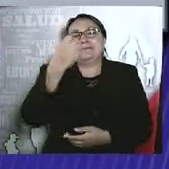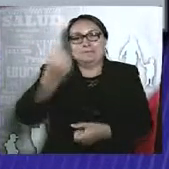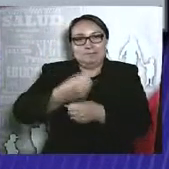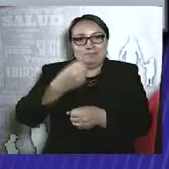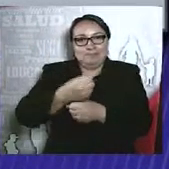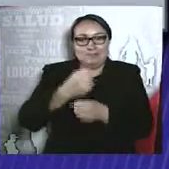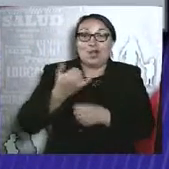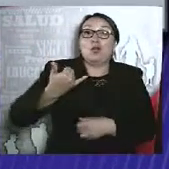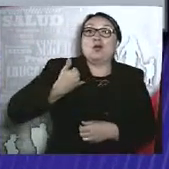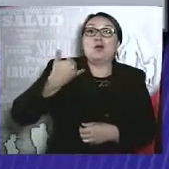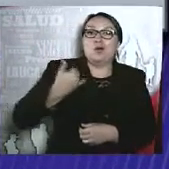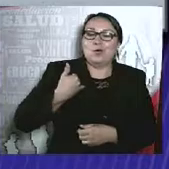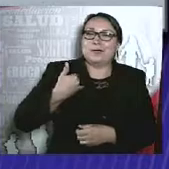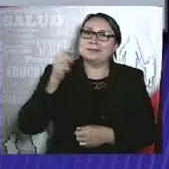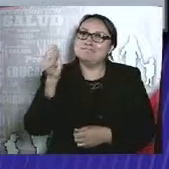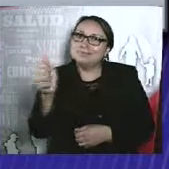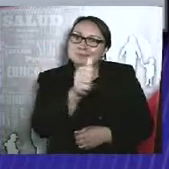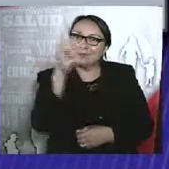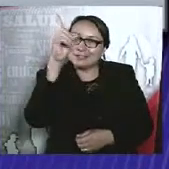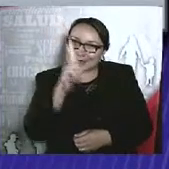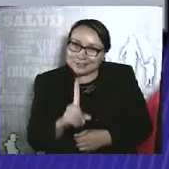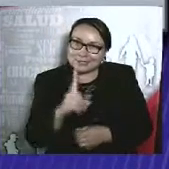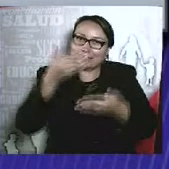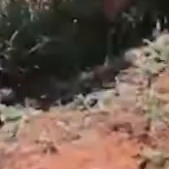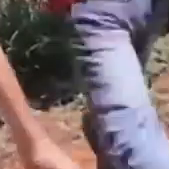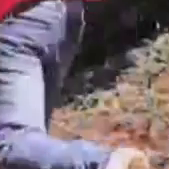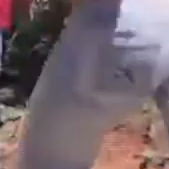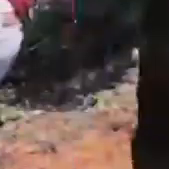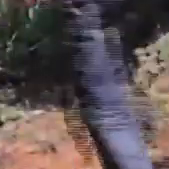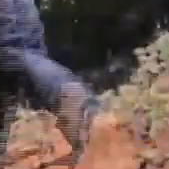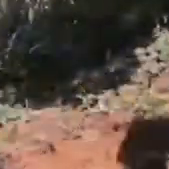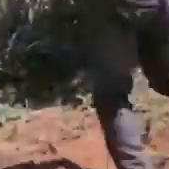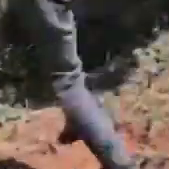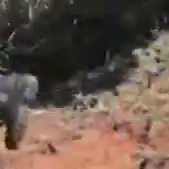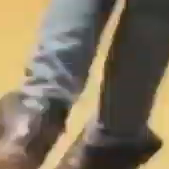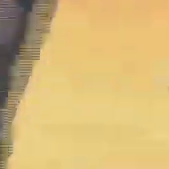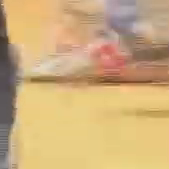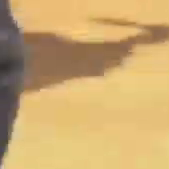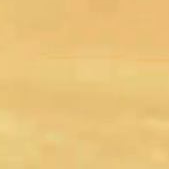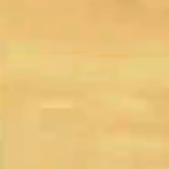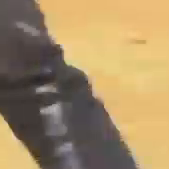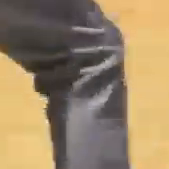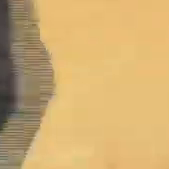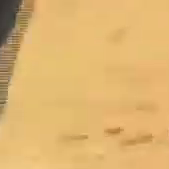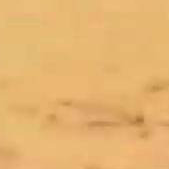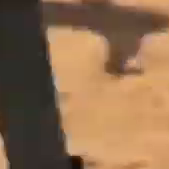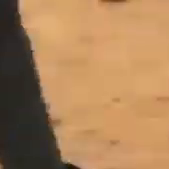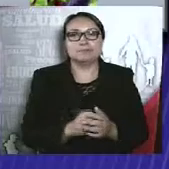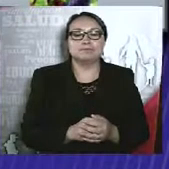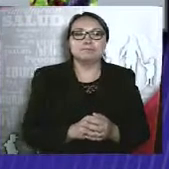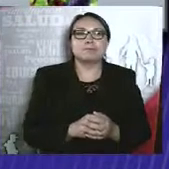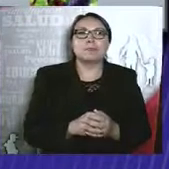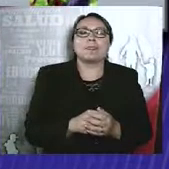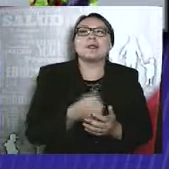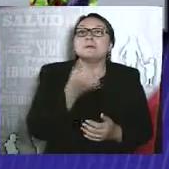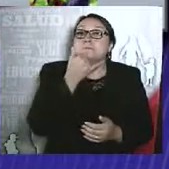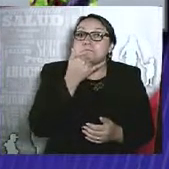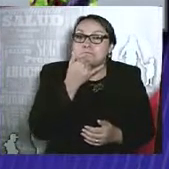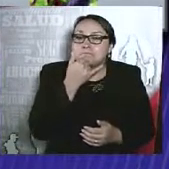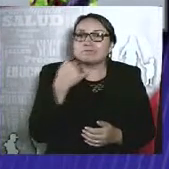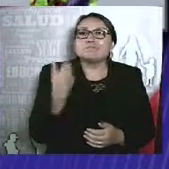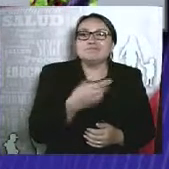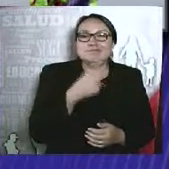que los muchachos decidan mantener su proceso cuando cumplen los 18 años. ¿Qué hay detrás de esto? El fortalecimiento y la articulación con el GAT.